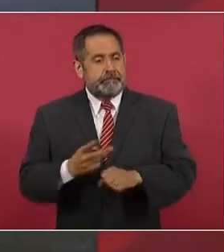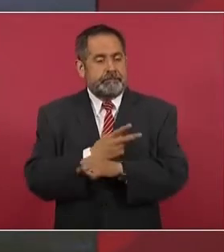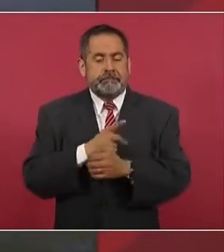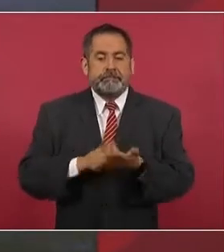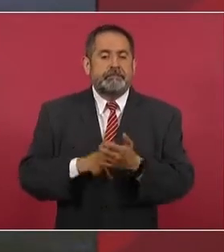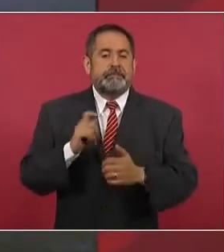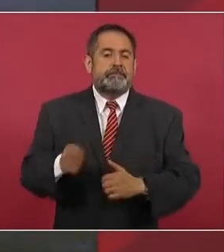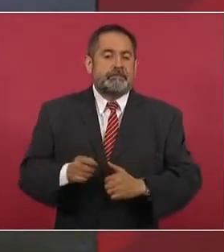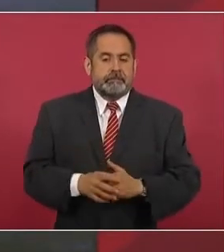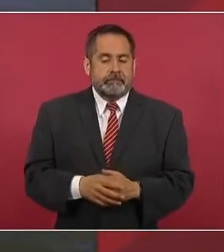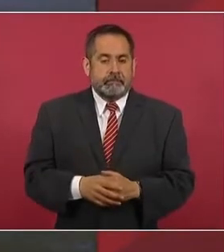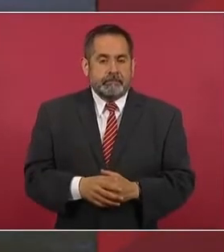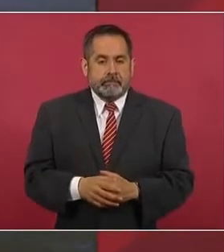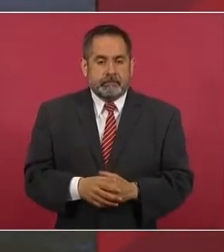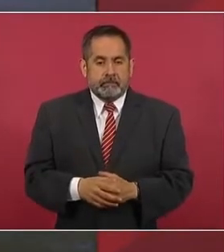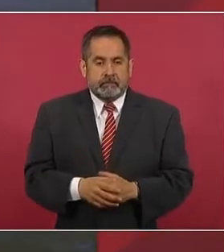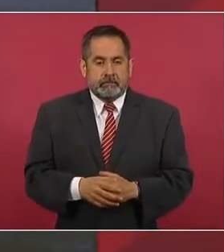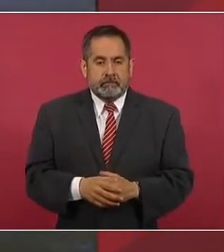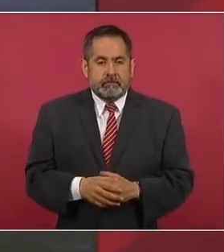que